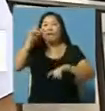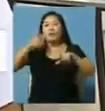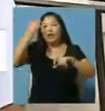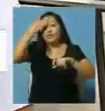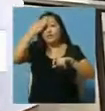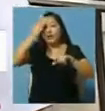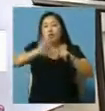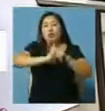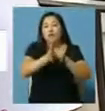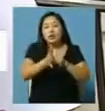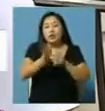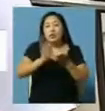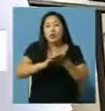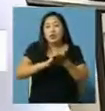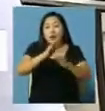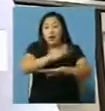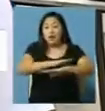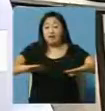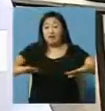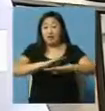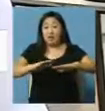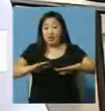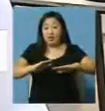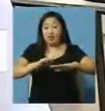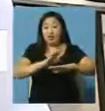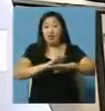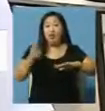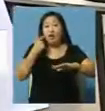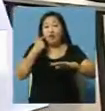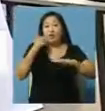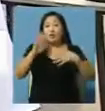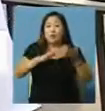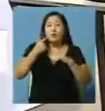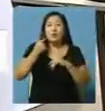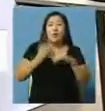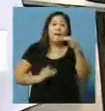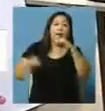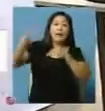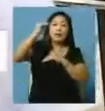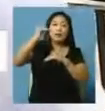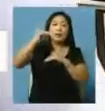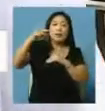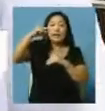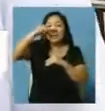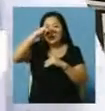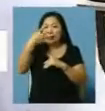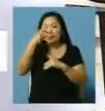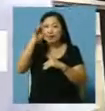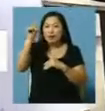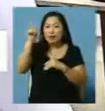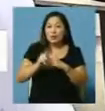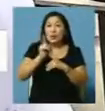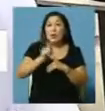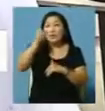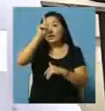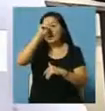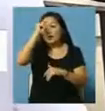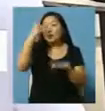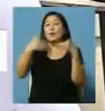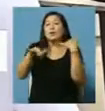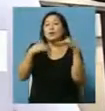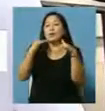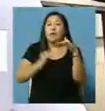que respecta a la planta baja, que son las camas no críticas, y tenemos casi un 75% de camas de terapia